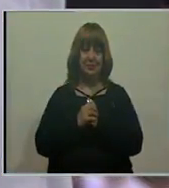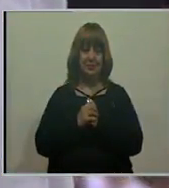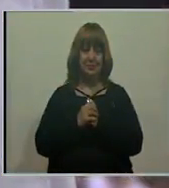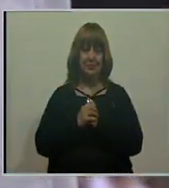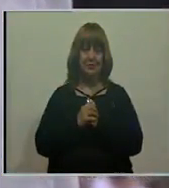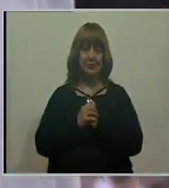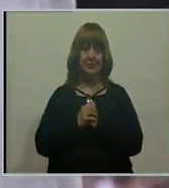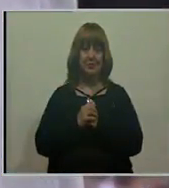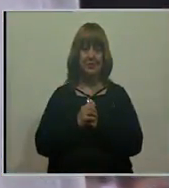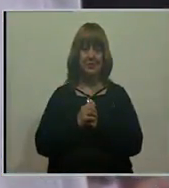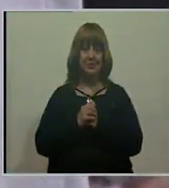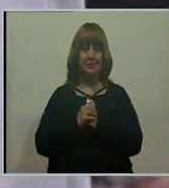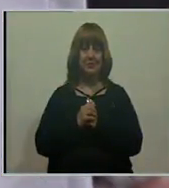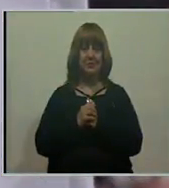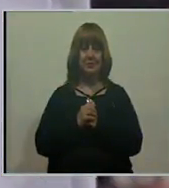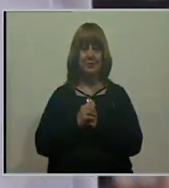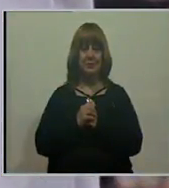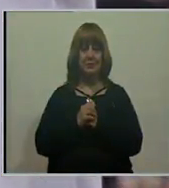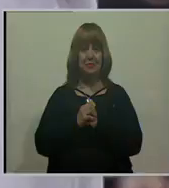Ahí está el Waka Waka.